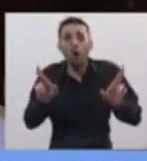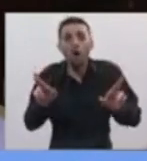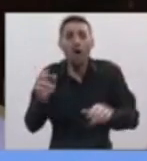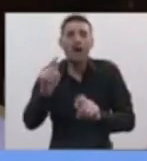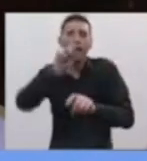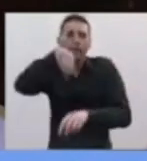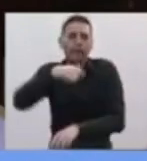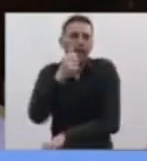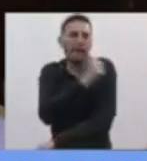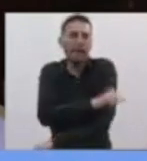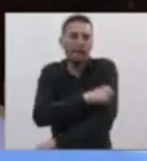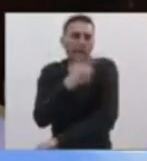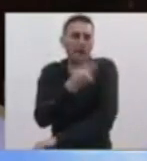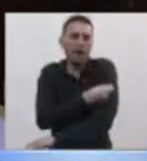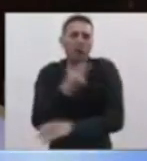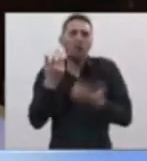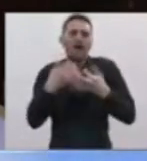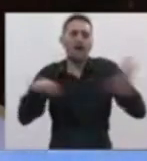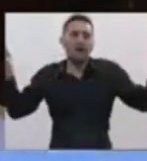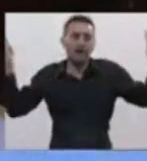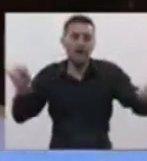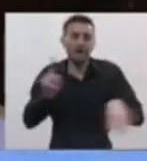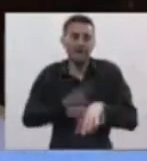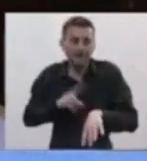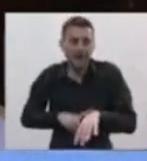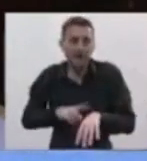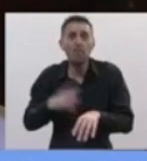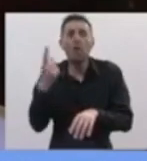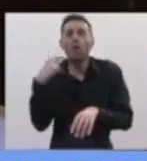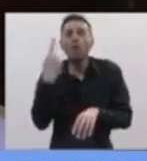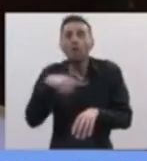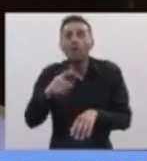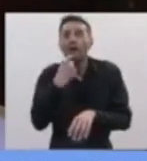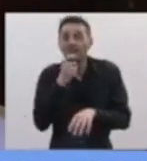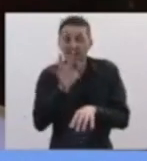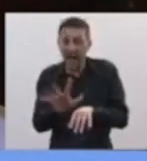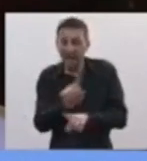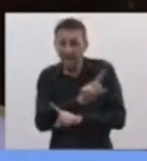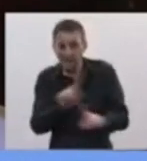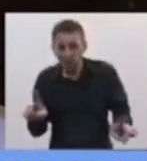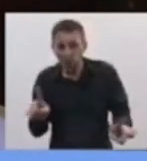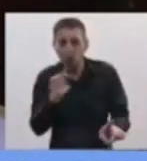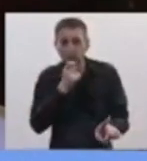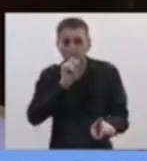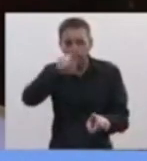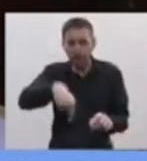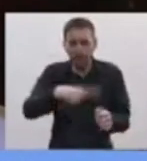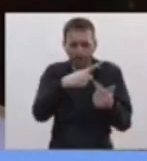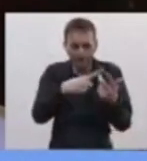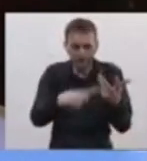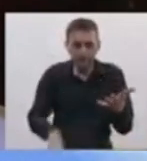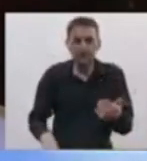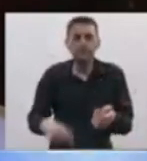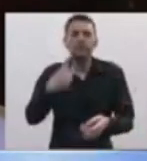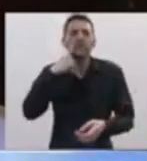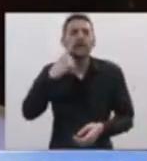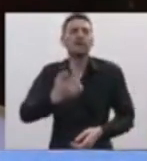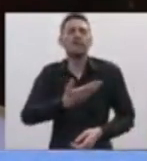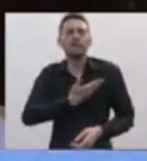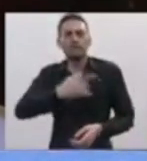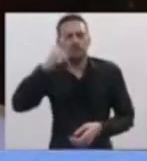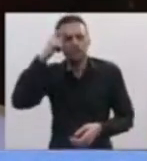a tiempo pero nosotros tenemos que pensar qué ocurre si eso no es así y la wta si eso no es así les cuento que el ife cuesta